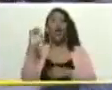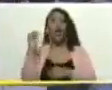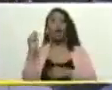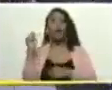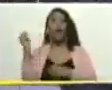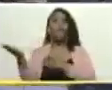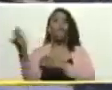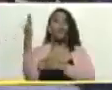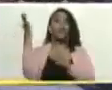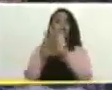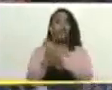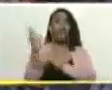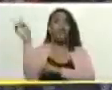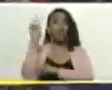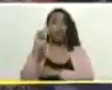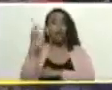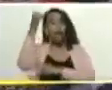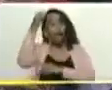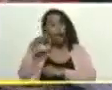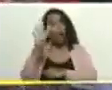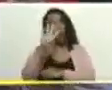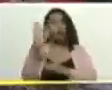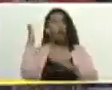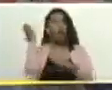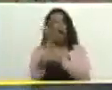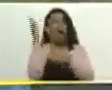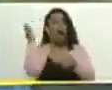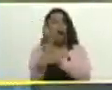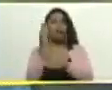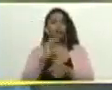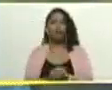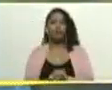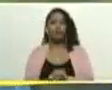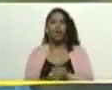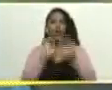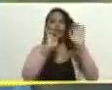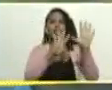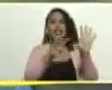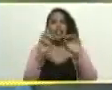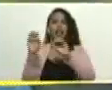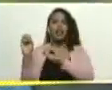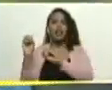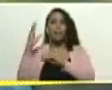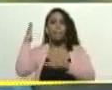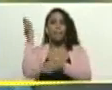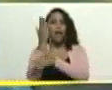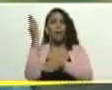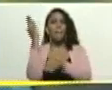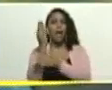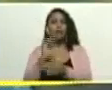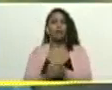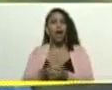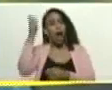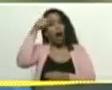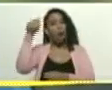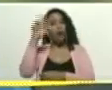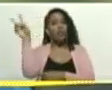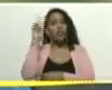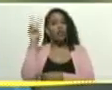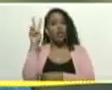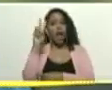creyó que con cuatro sanciones con novecientas sanciones el pueblo de Venezuela